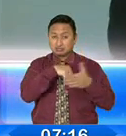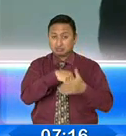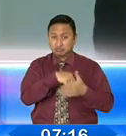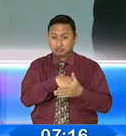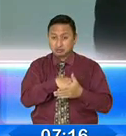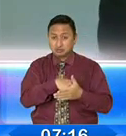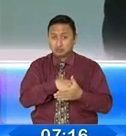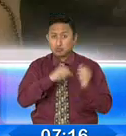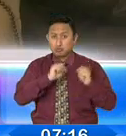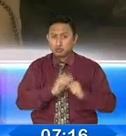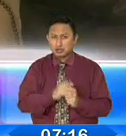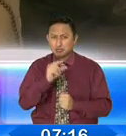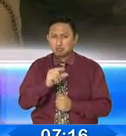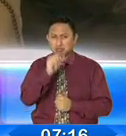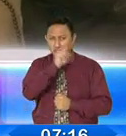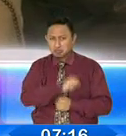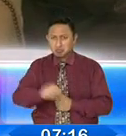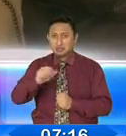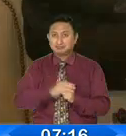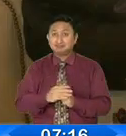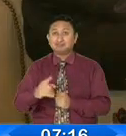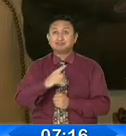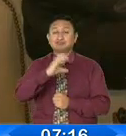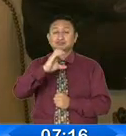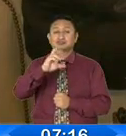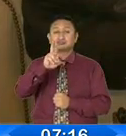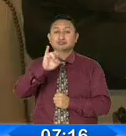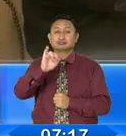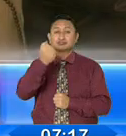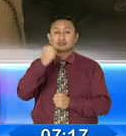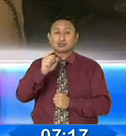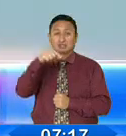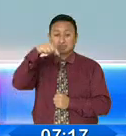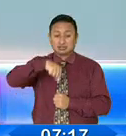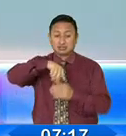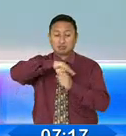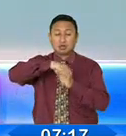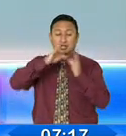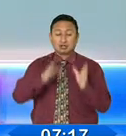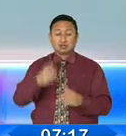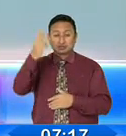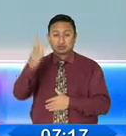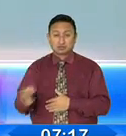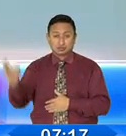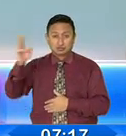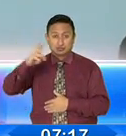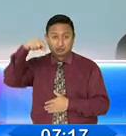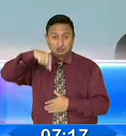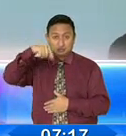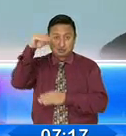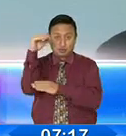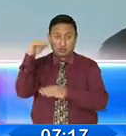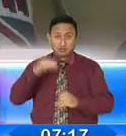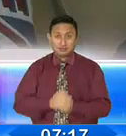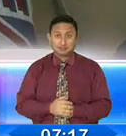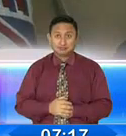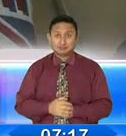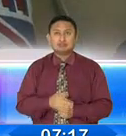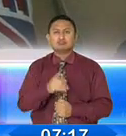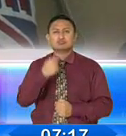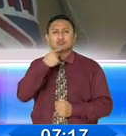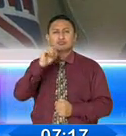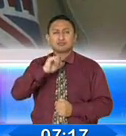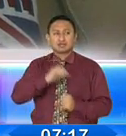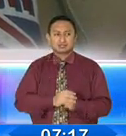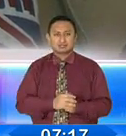viajar un poquito. Él es Chris Campbell, embajador de Gran Bretaña en Ecuador, quien además de ser un diplomático a carta cabal, asegura que está